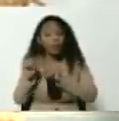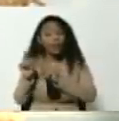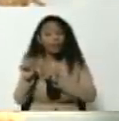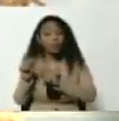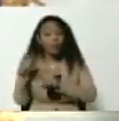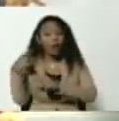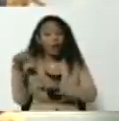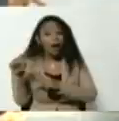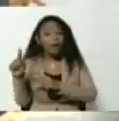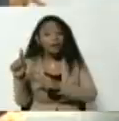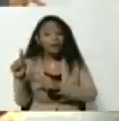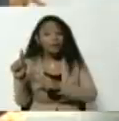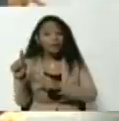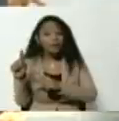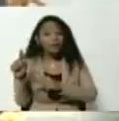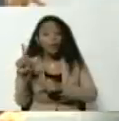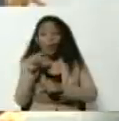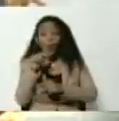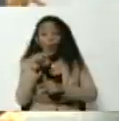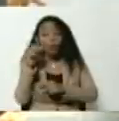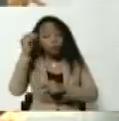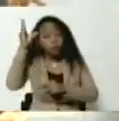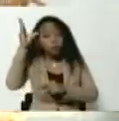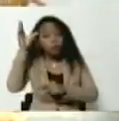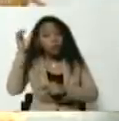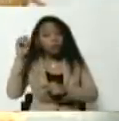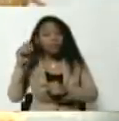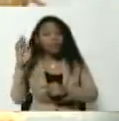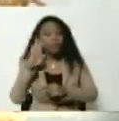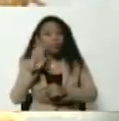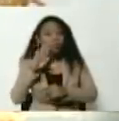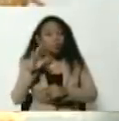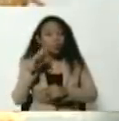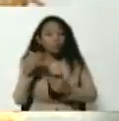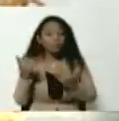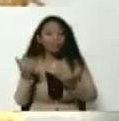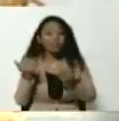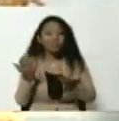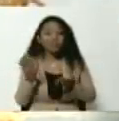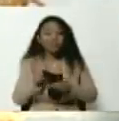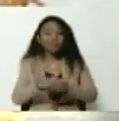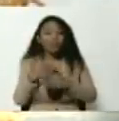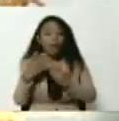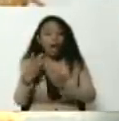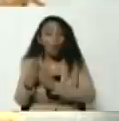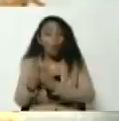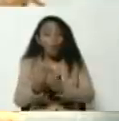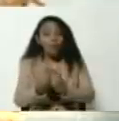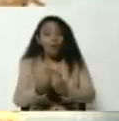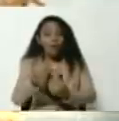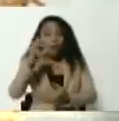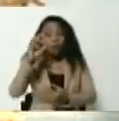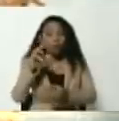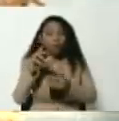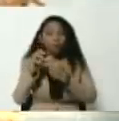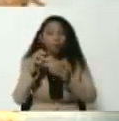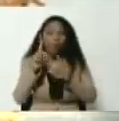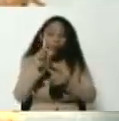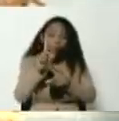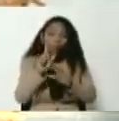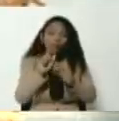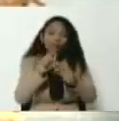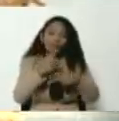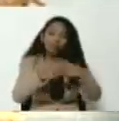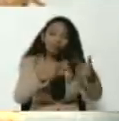estaban incapacitados moralmente para acompañar un proceso de